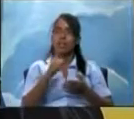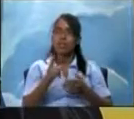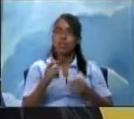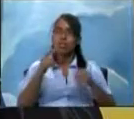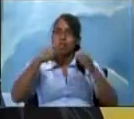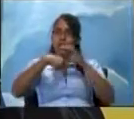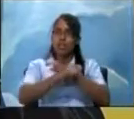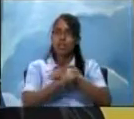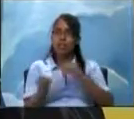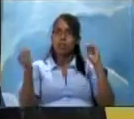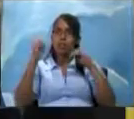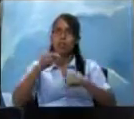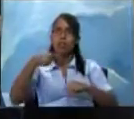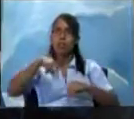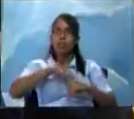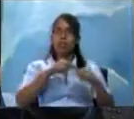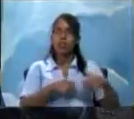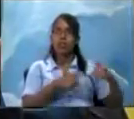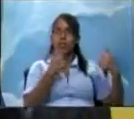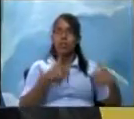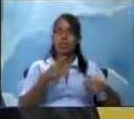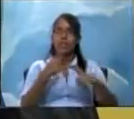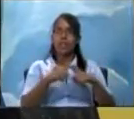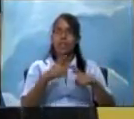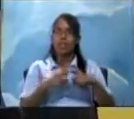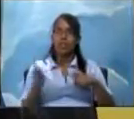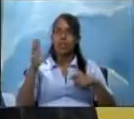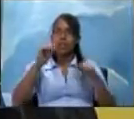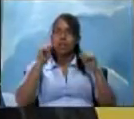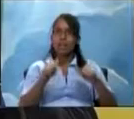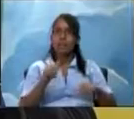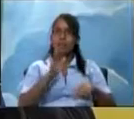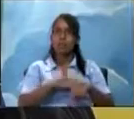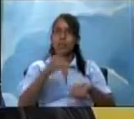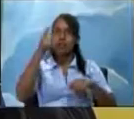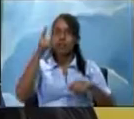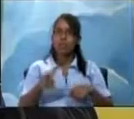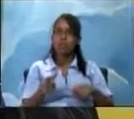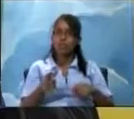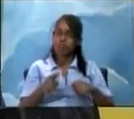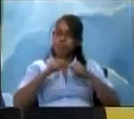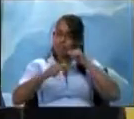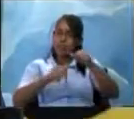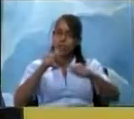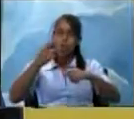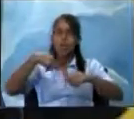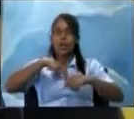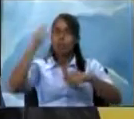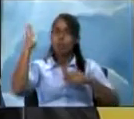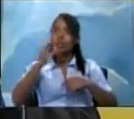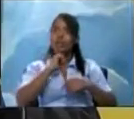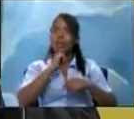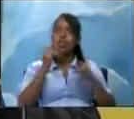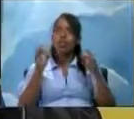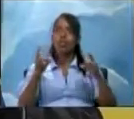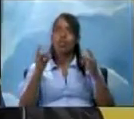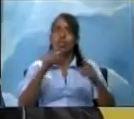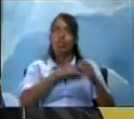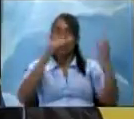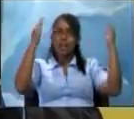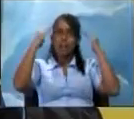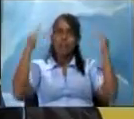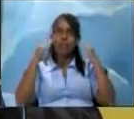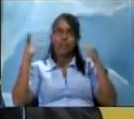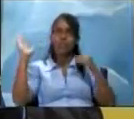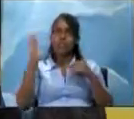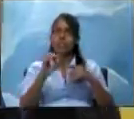no atesoremos y pongamos nuestro corazón en las cosas que están aquí, porque ellas son perecederas. Y lo que nos traen es dolor de cabeza, lo